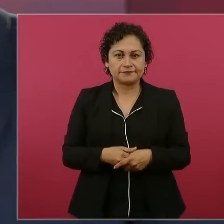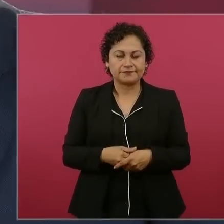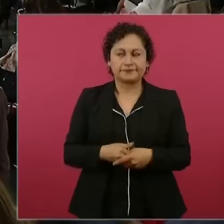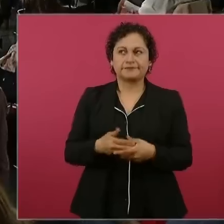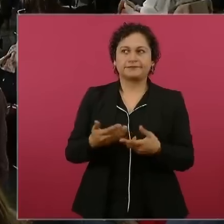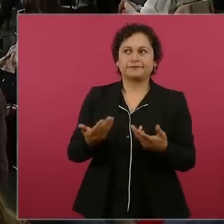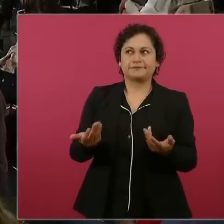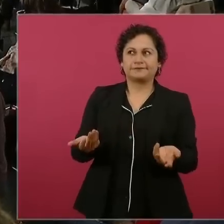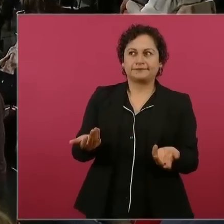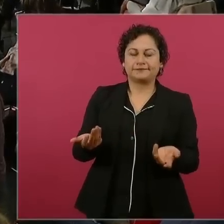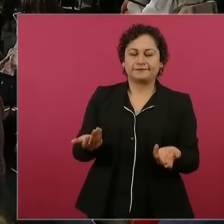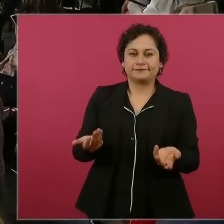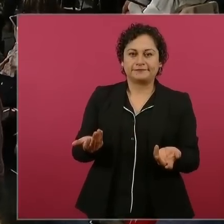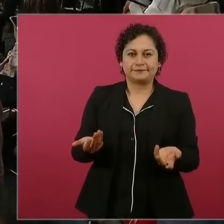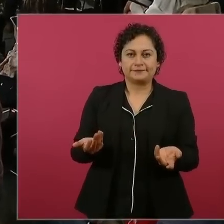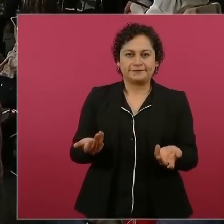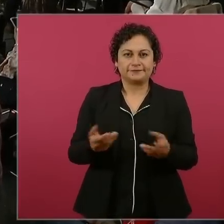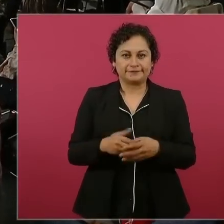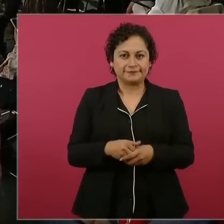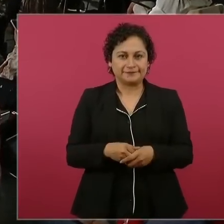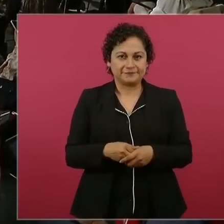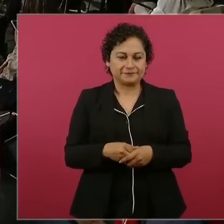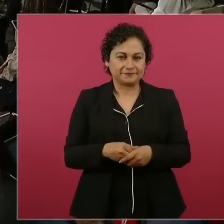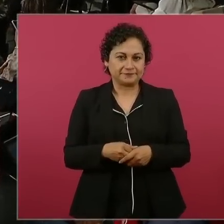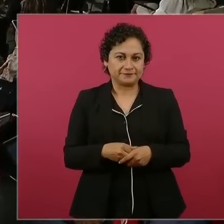Claro que tenemos que